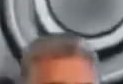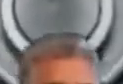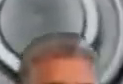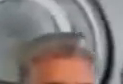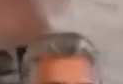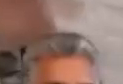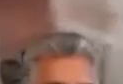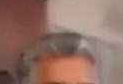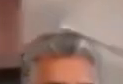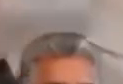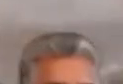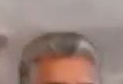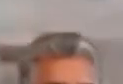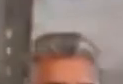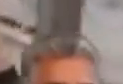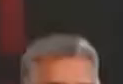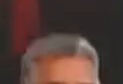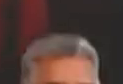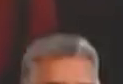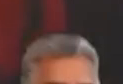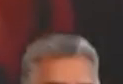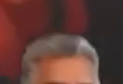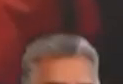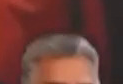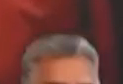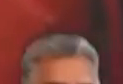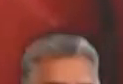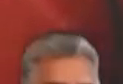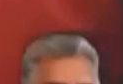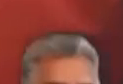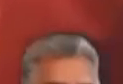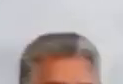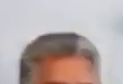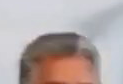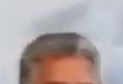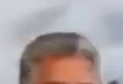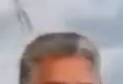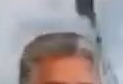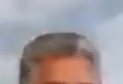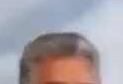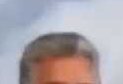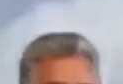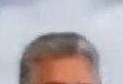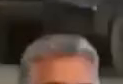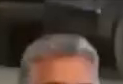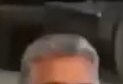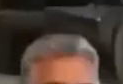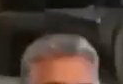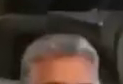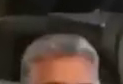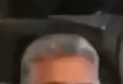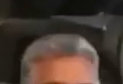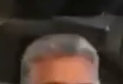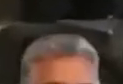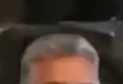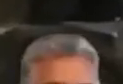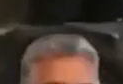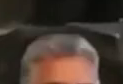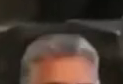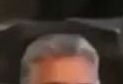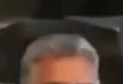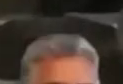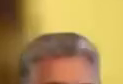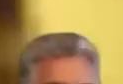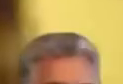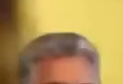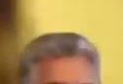mercado interno de México. Los salarios, al ser más competitivos, posibilitan una demanda de bienes y